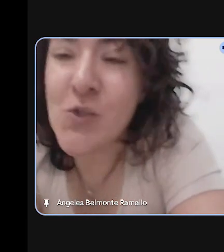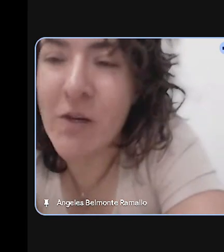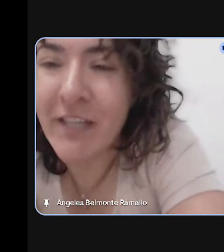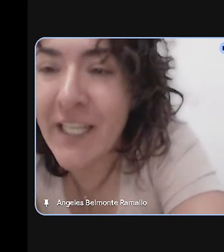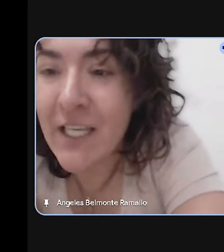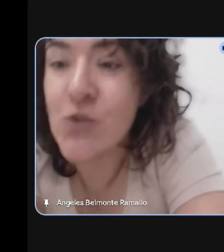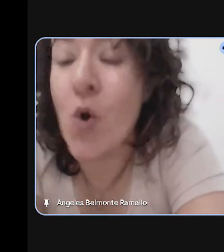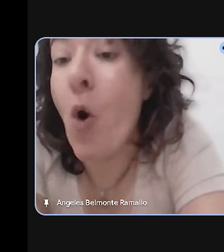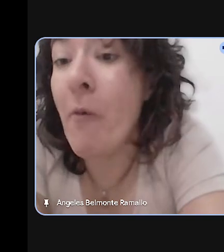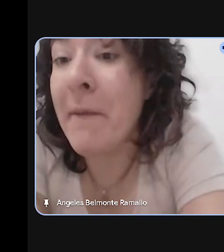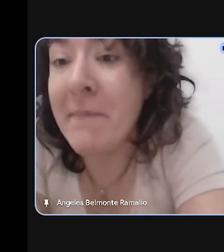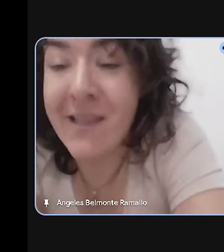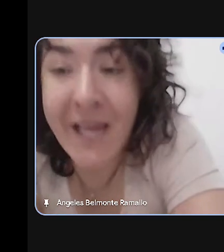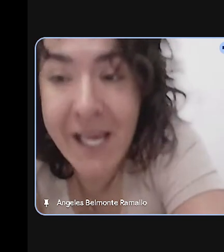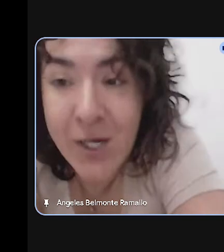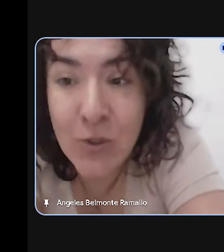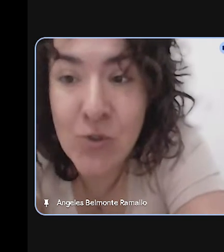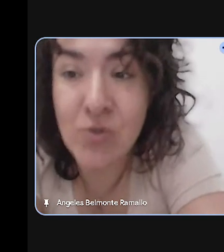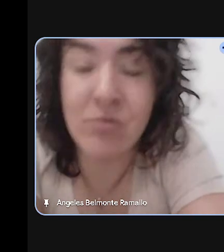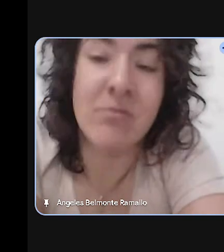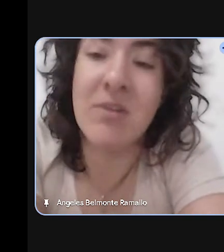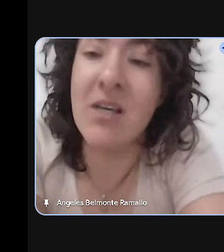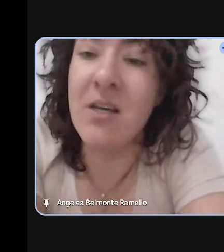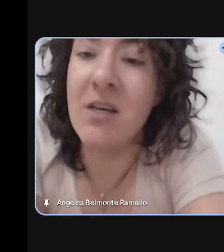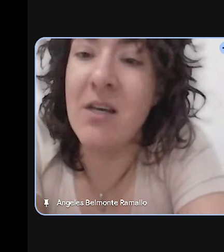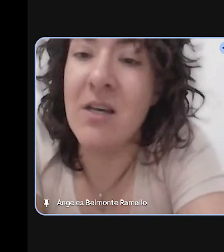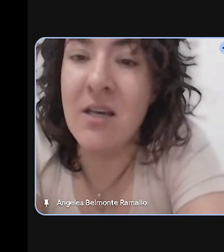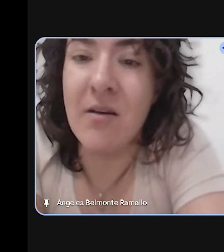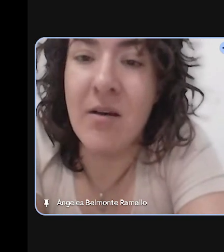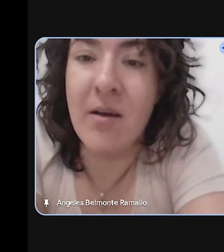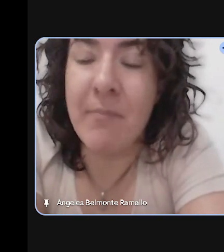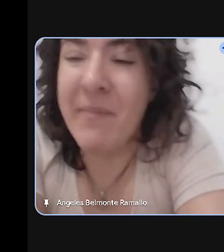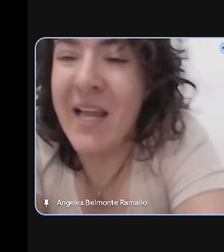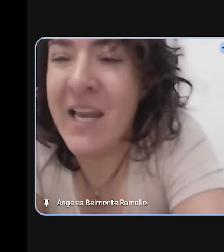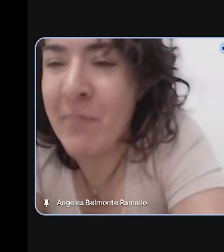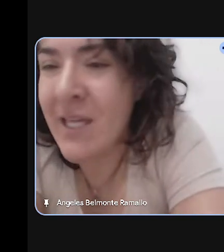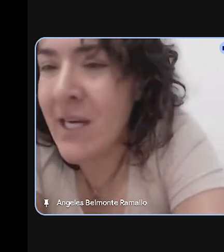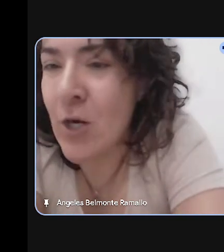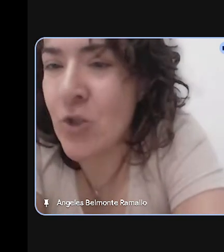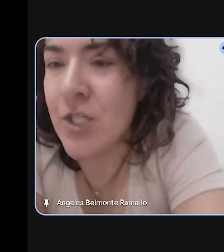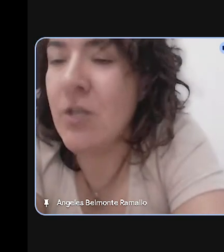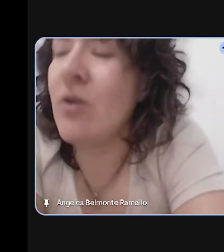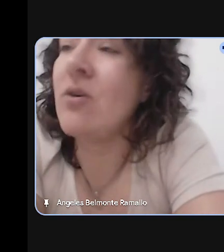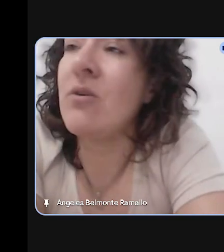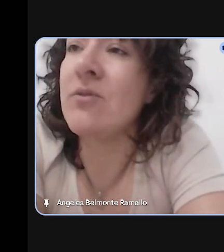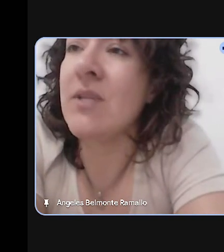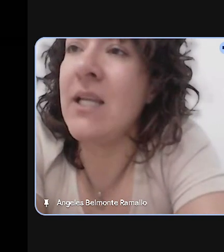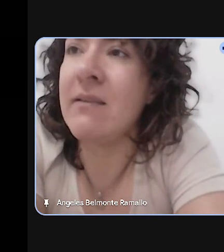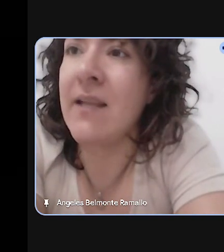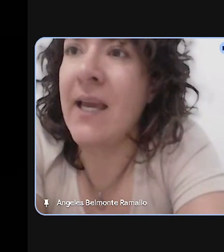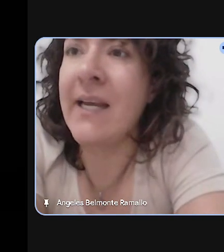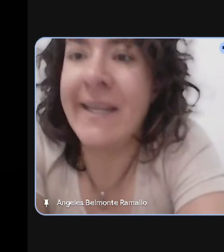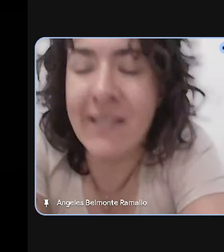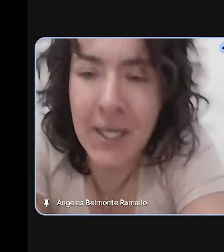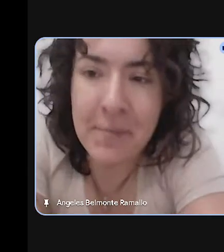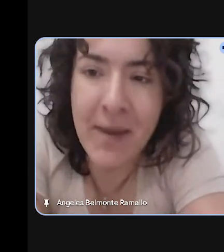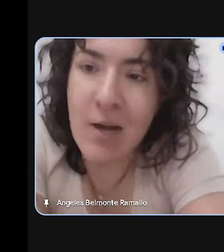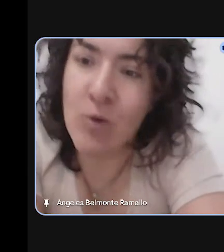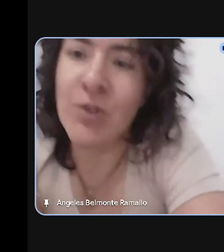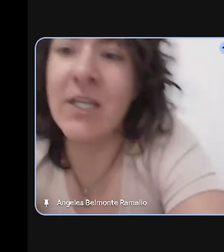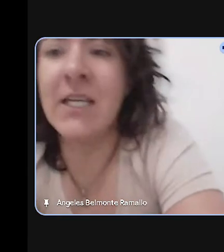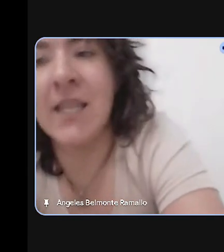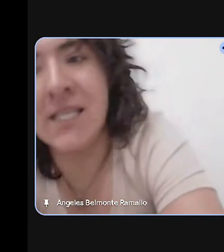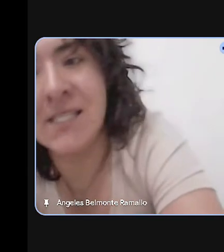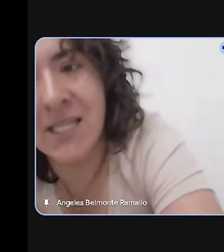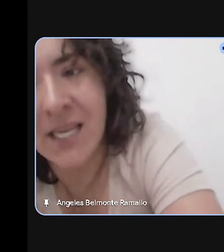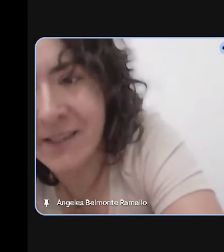¿Cómo resuelven eso? ¿O ven videos? ¿Le piden a los chicos que les traigan el tema